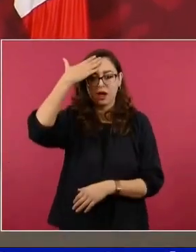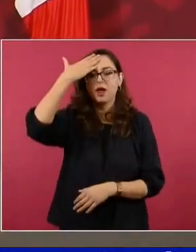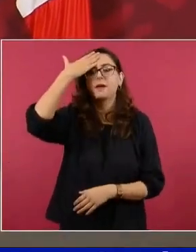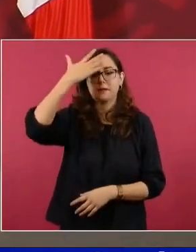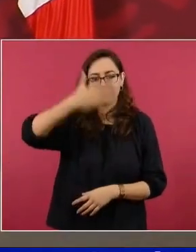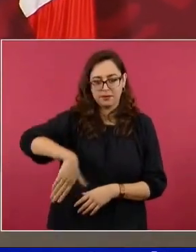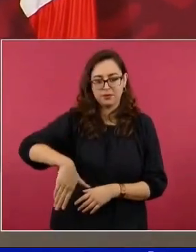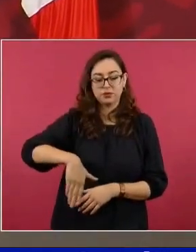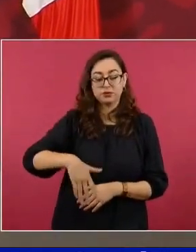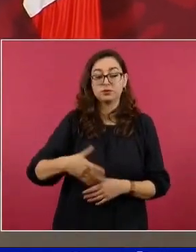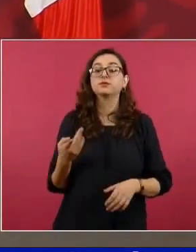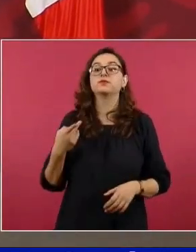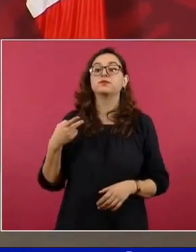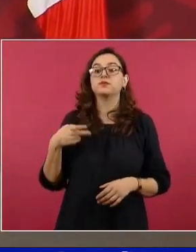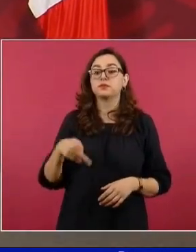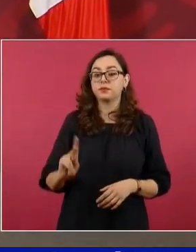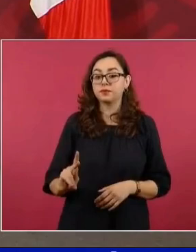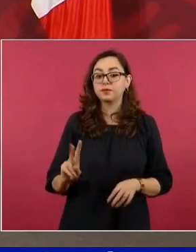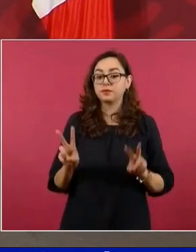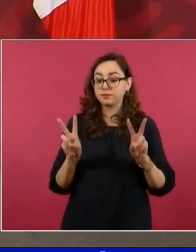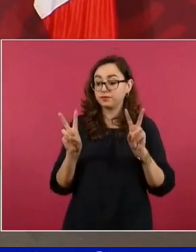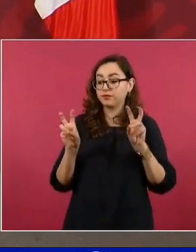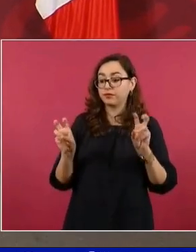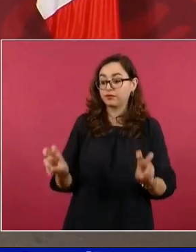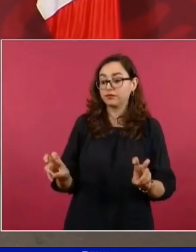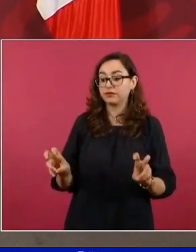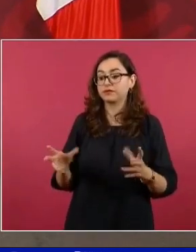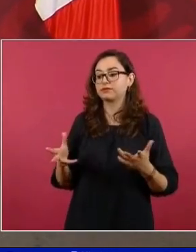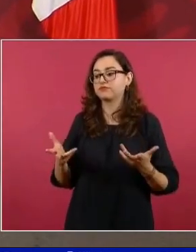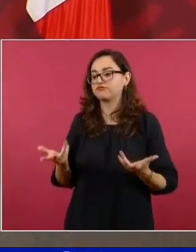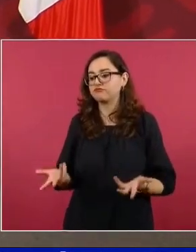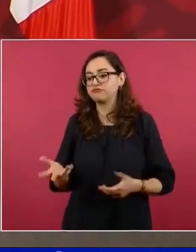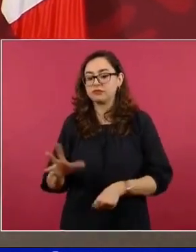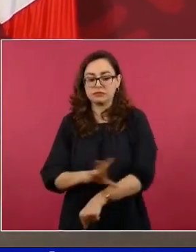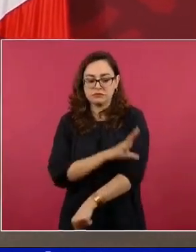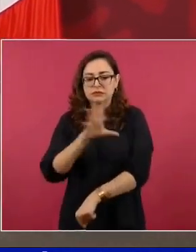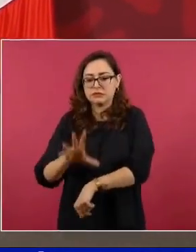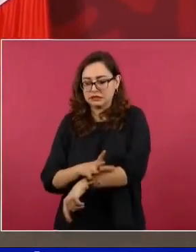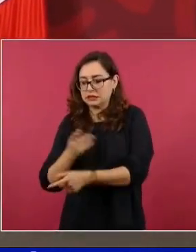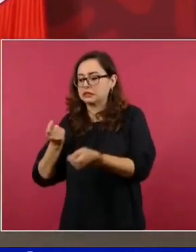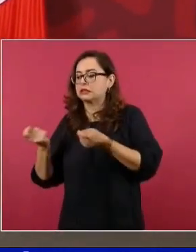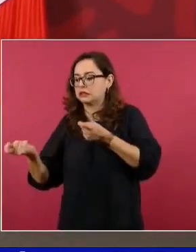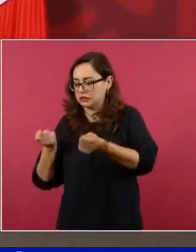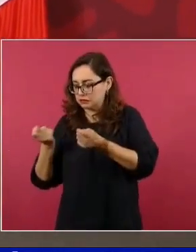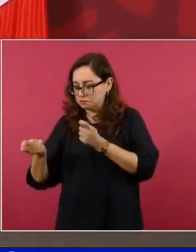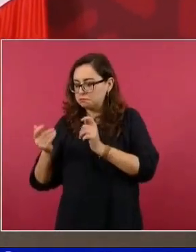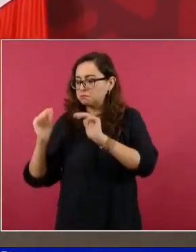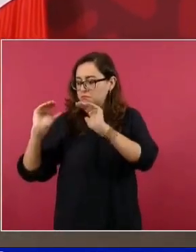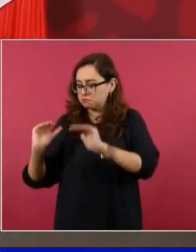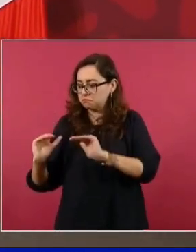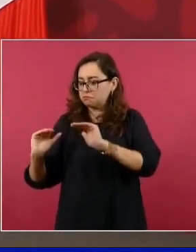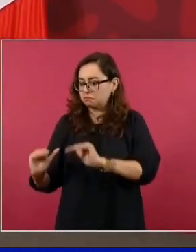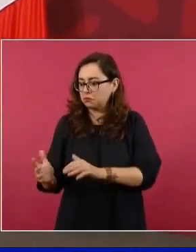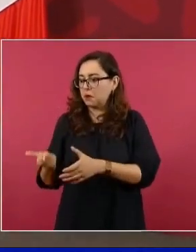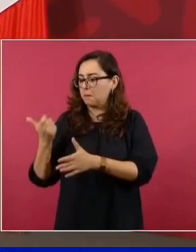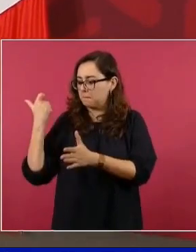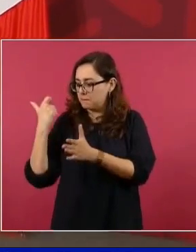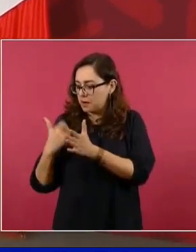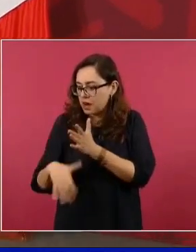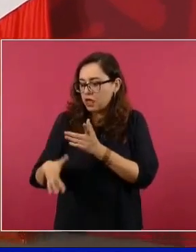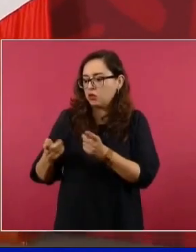control. Donde necesitamos participar más